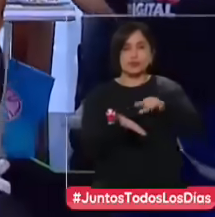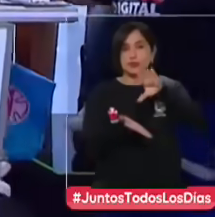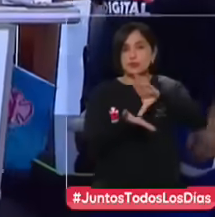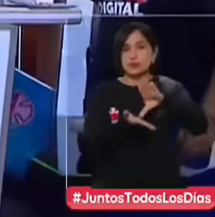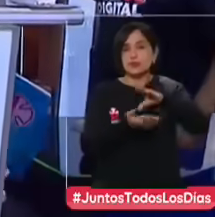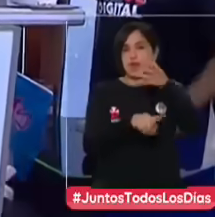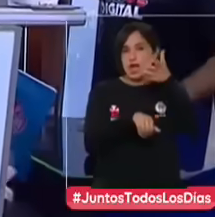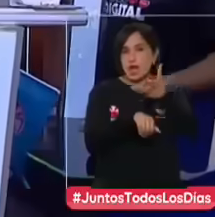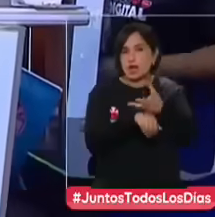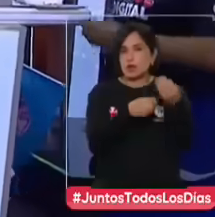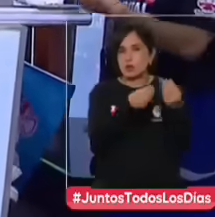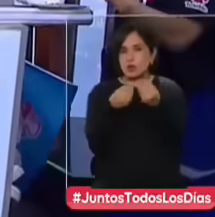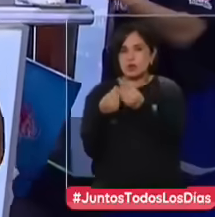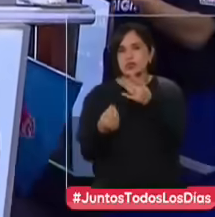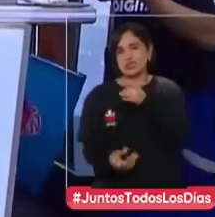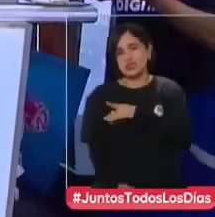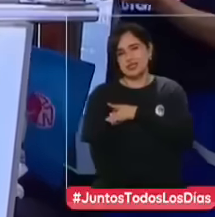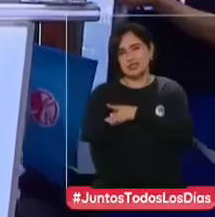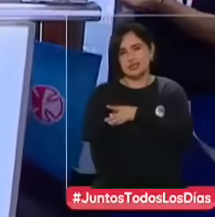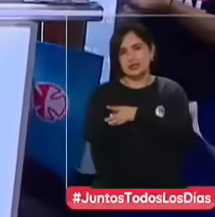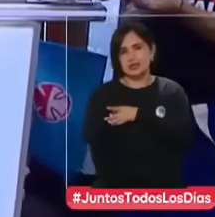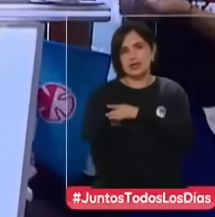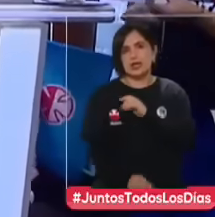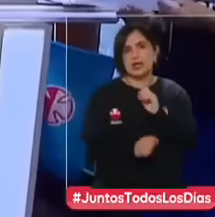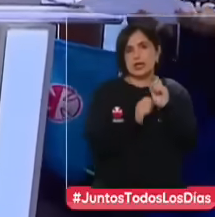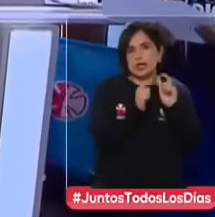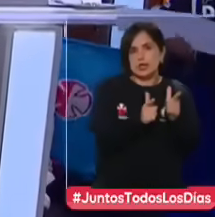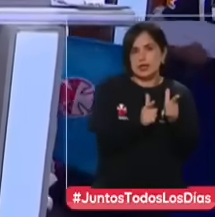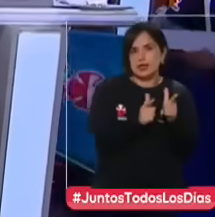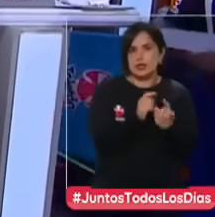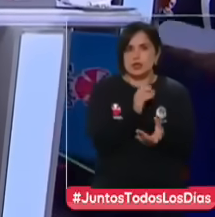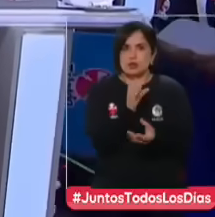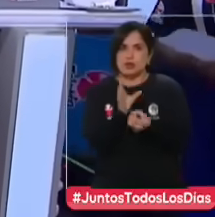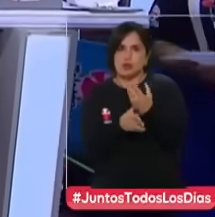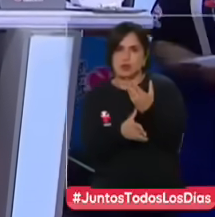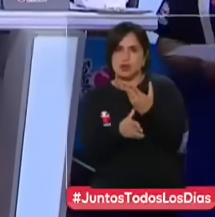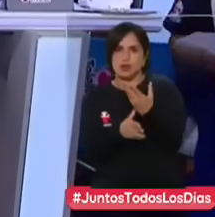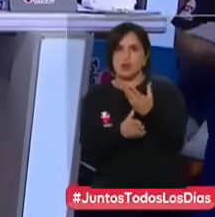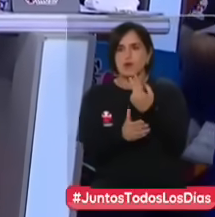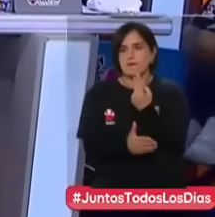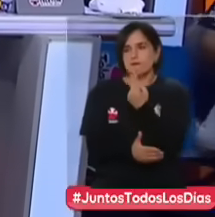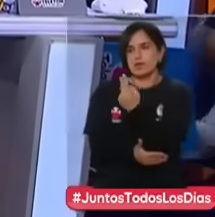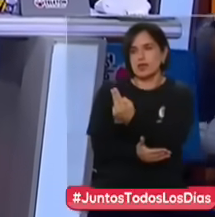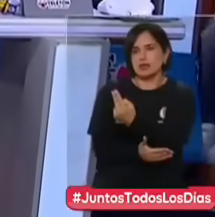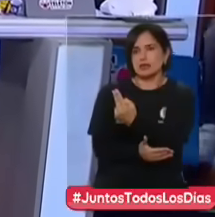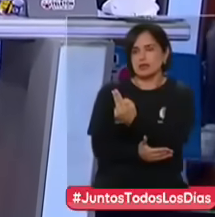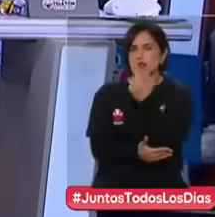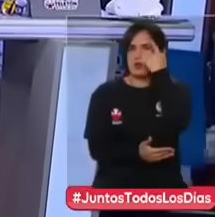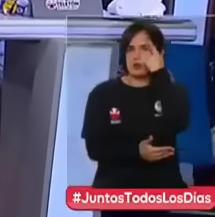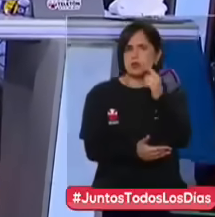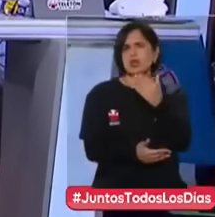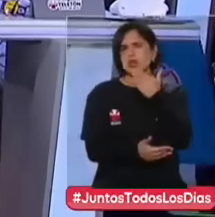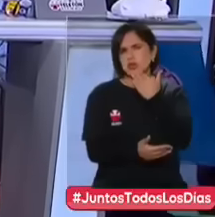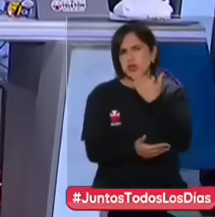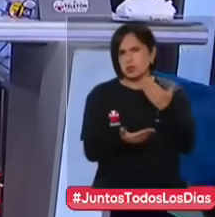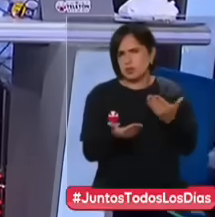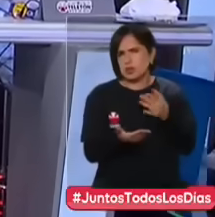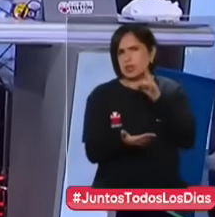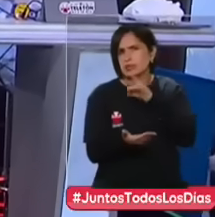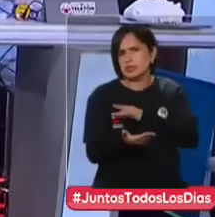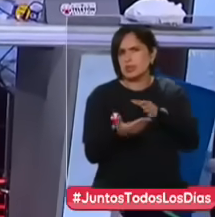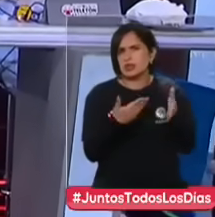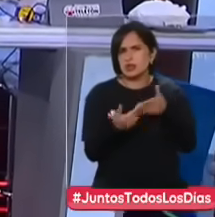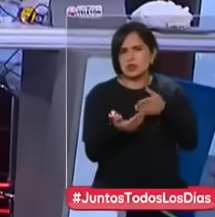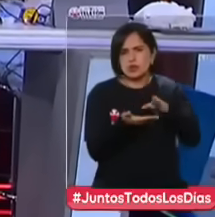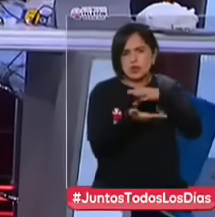país existen muchísimos chiles, ¿eh? El del éxito, el de la modernidad, el de los viajes. Pero resulta que también está ese chile